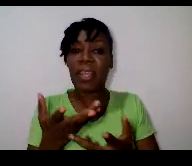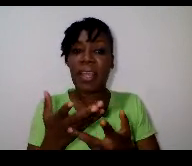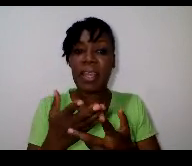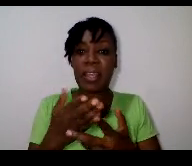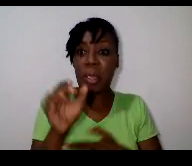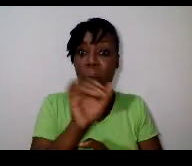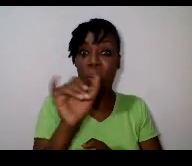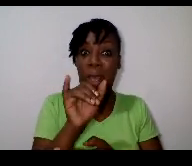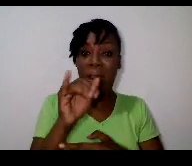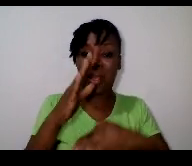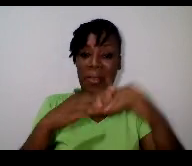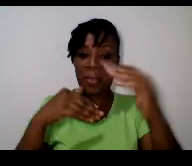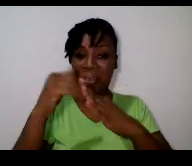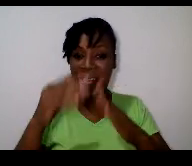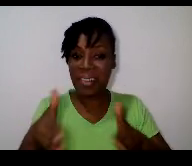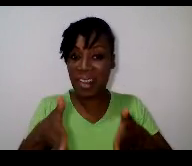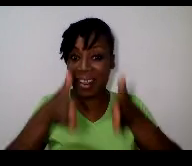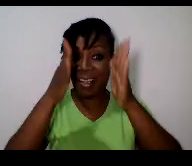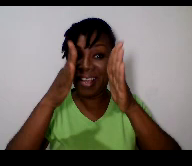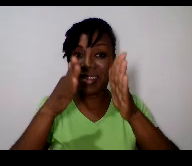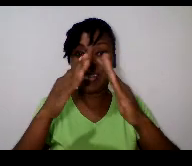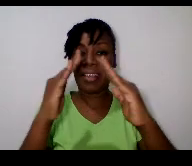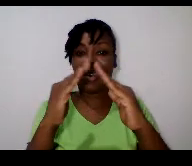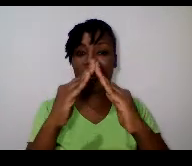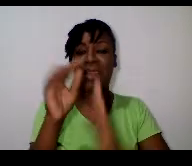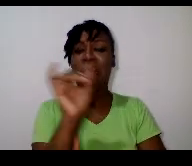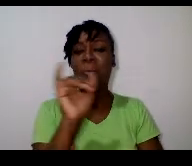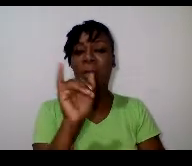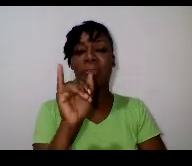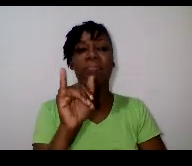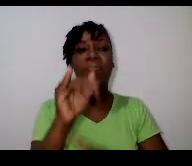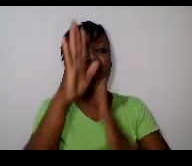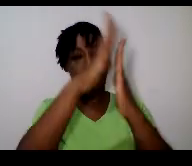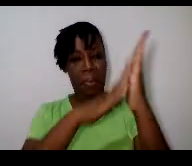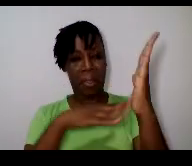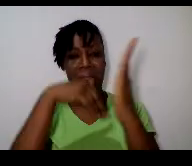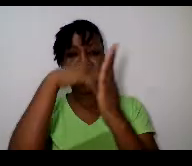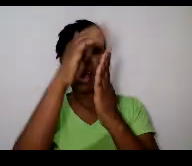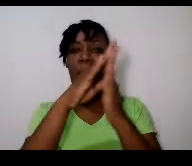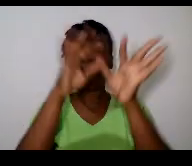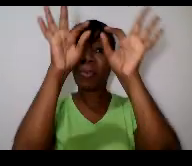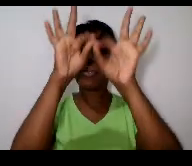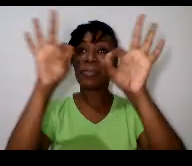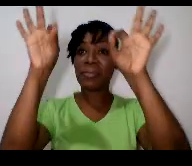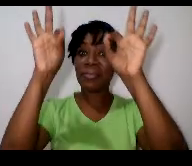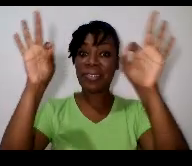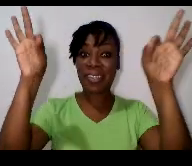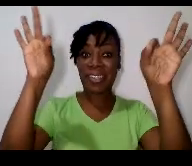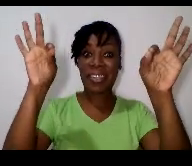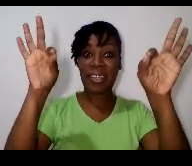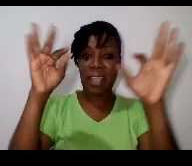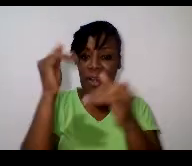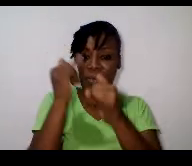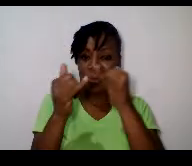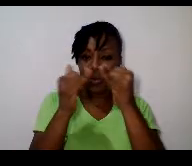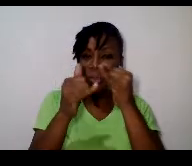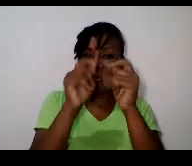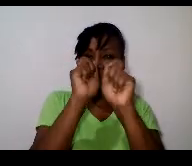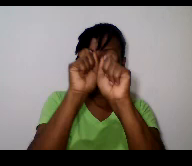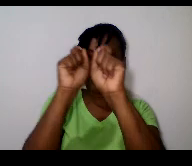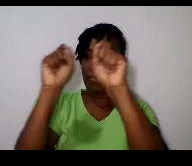donde pintamos, decoramos, ponemos las cortinas y le damos los últimos detalles a esa casa. Y es lo